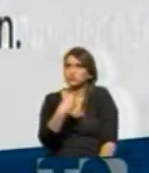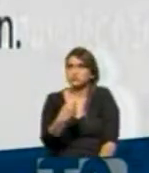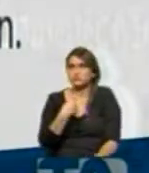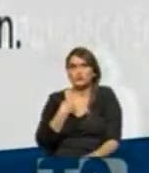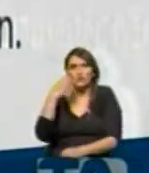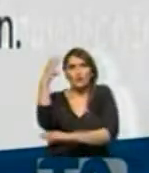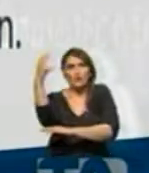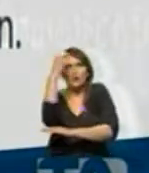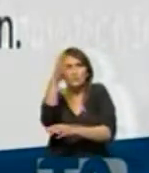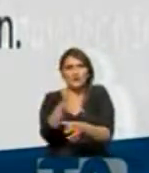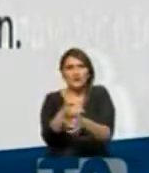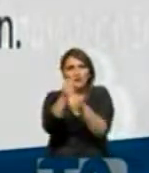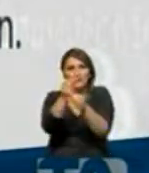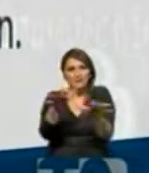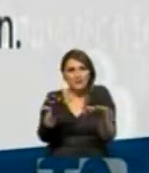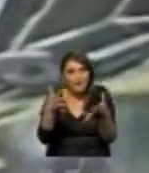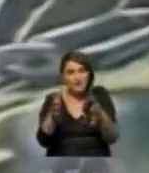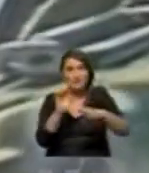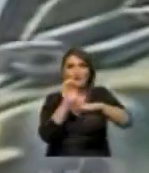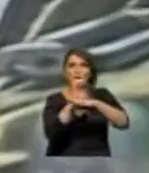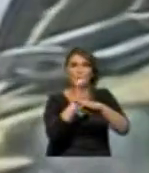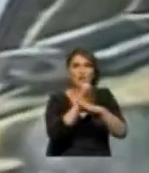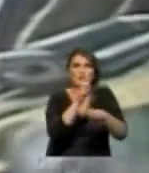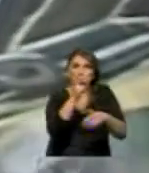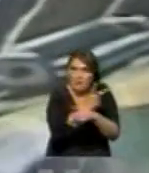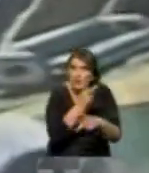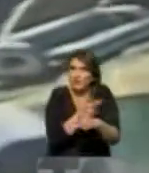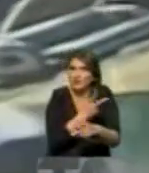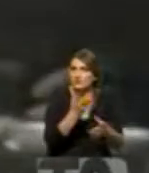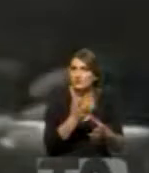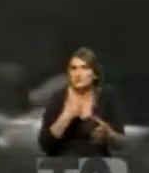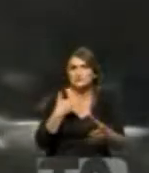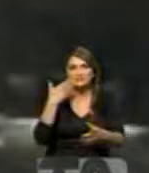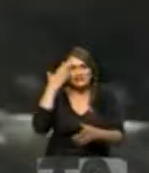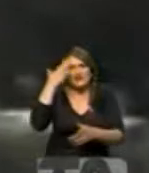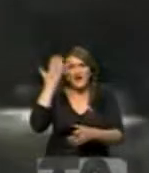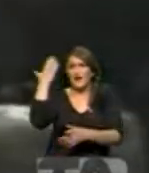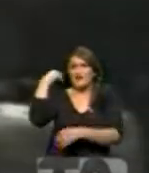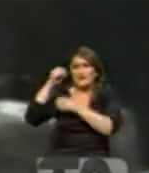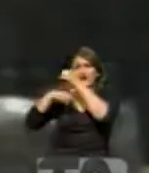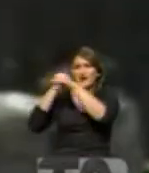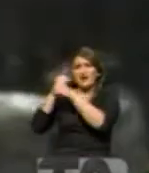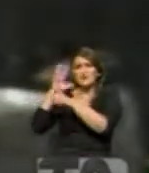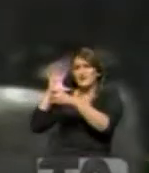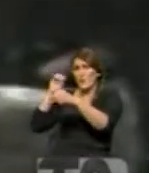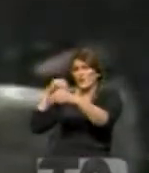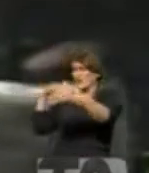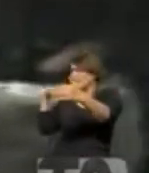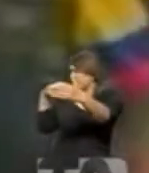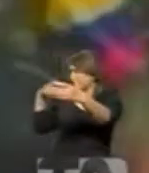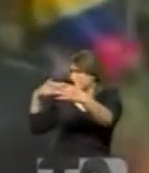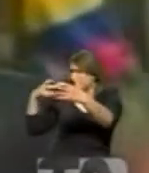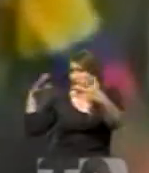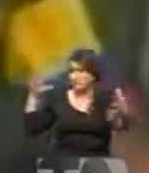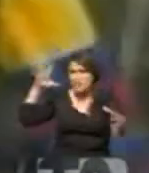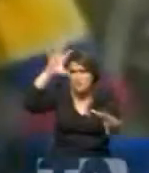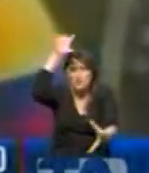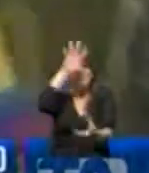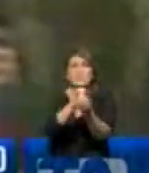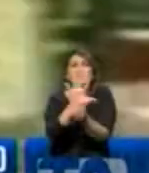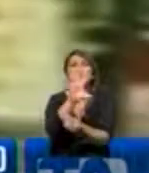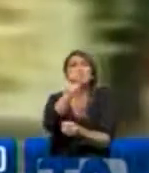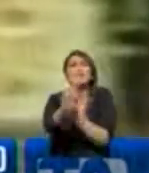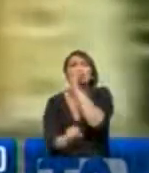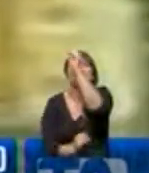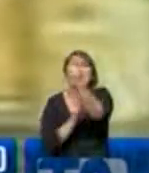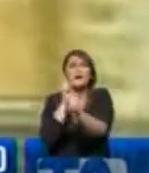con efectos para Ecuador y la región. Por más de 50 años, las FARC sembraron terror y violencia en Colombia y la región. En 2016, luego